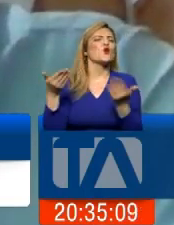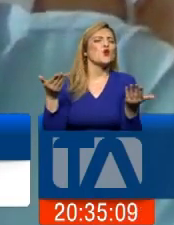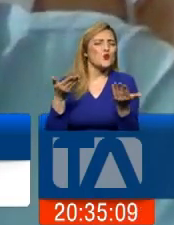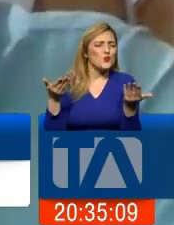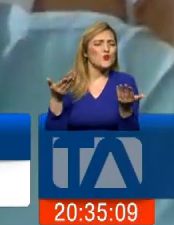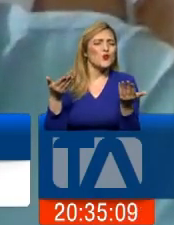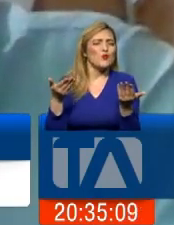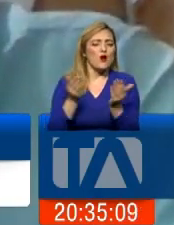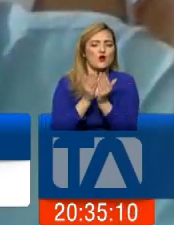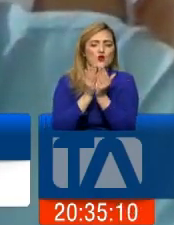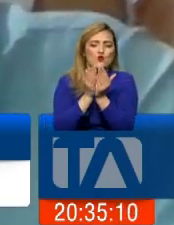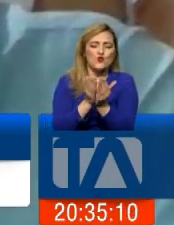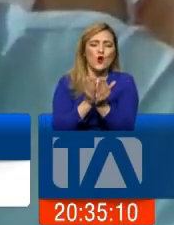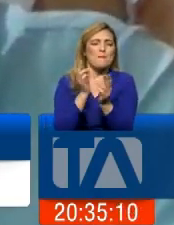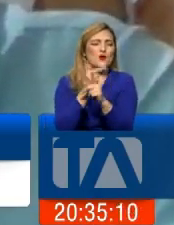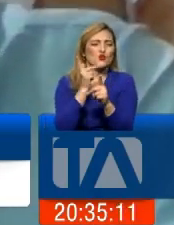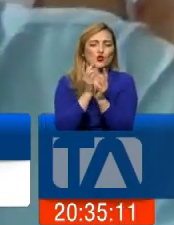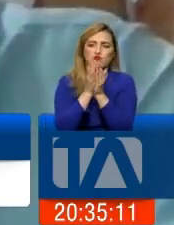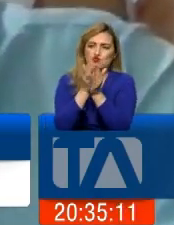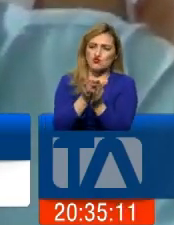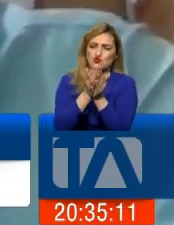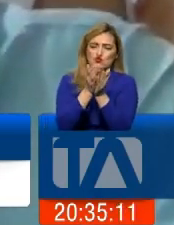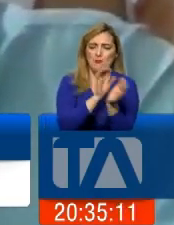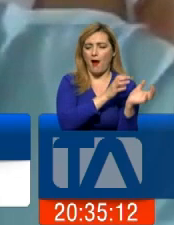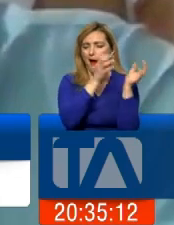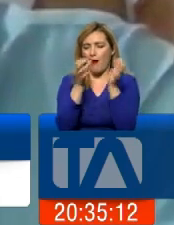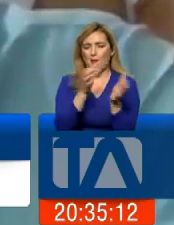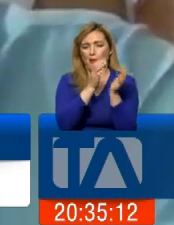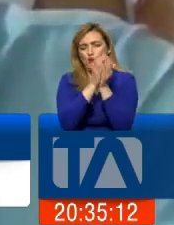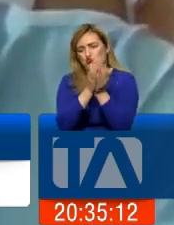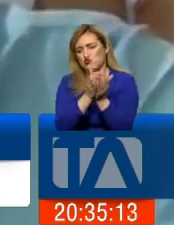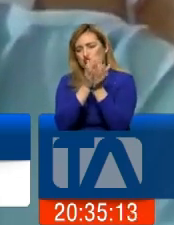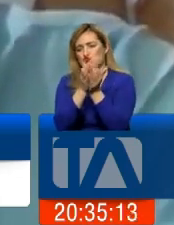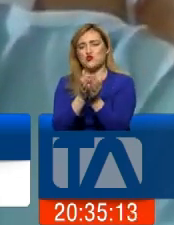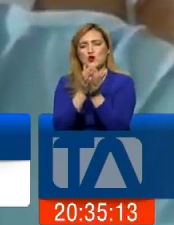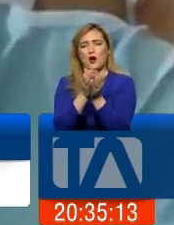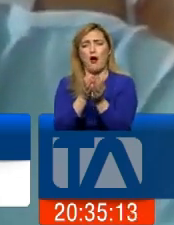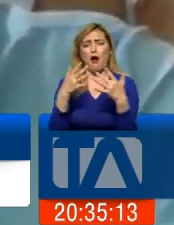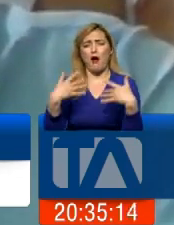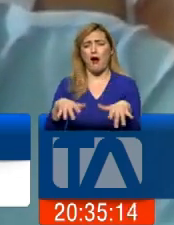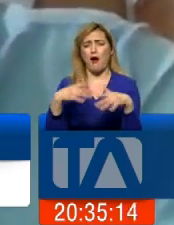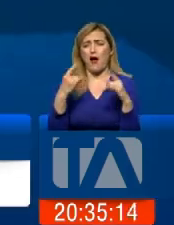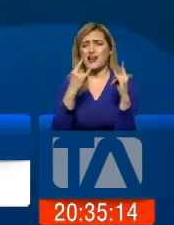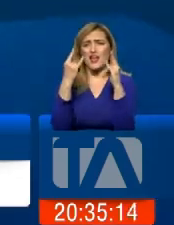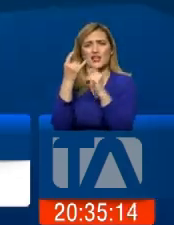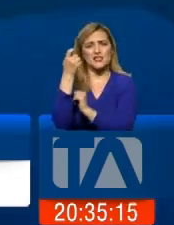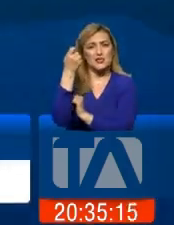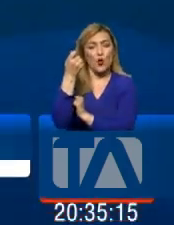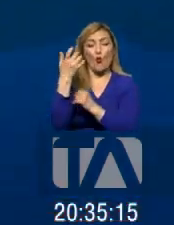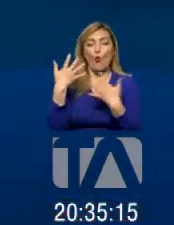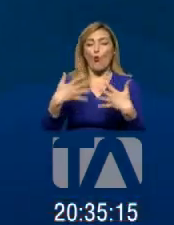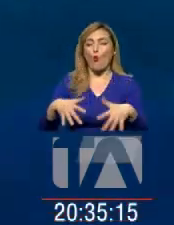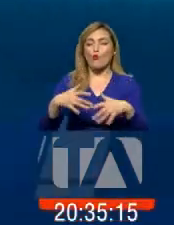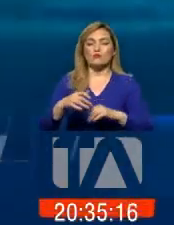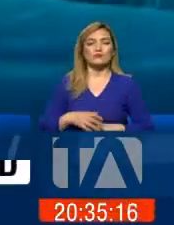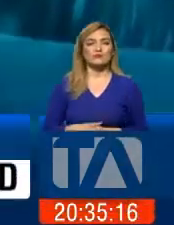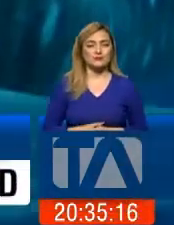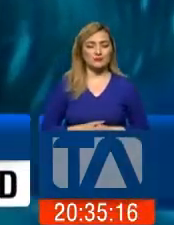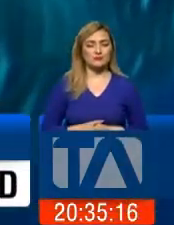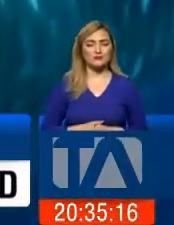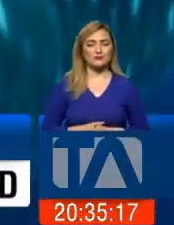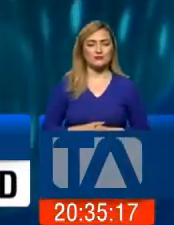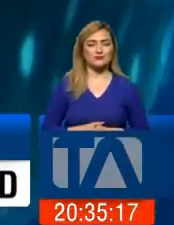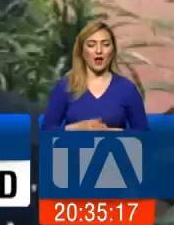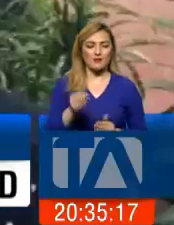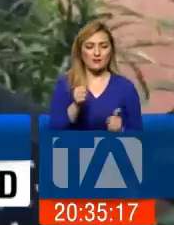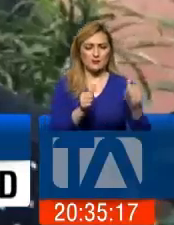el transporte de mercaderías, aparte de toda la riqueza ictiológica. Y sobre todo el potencial que ofrece para